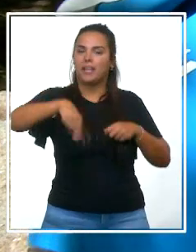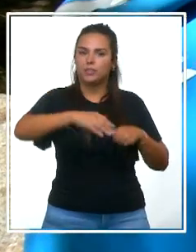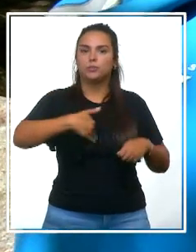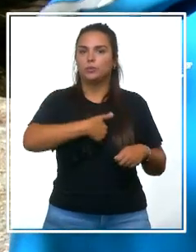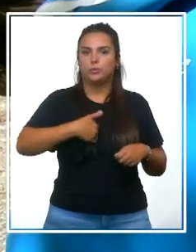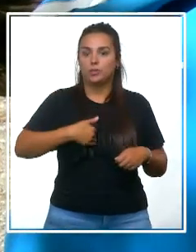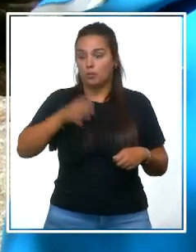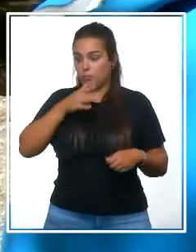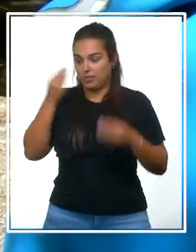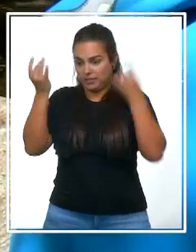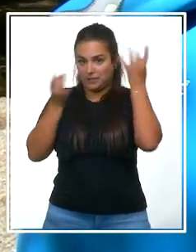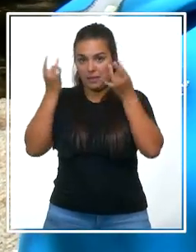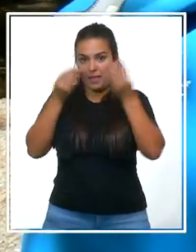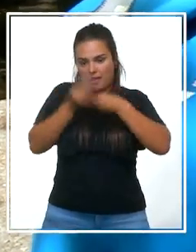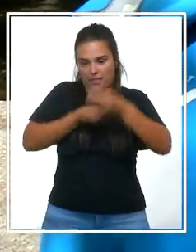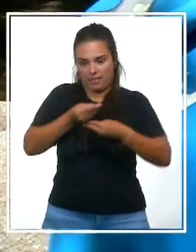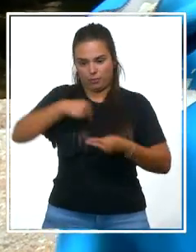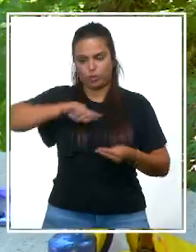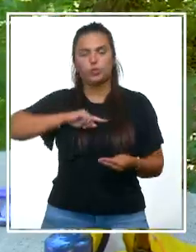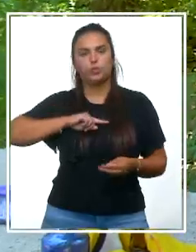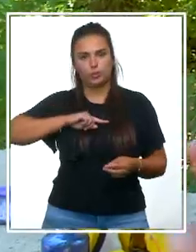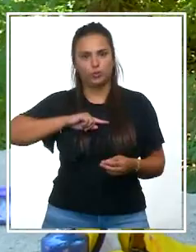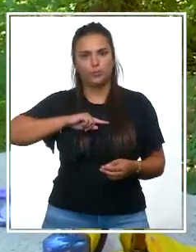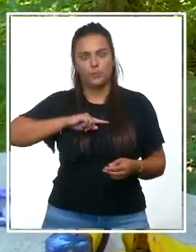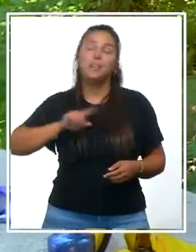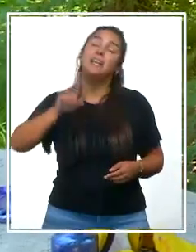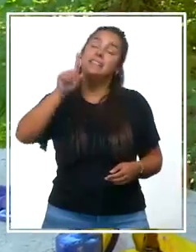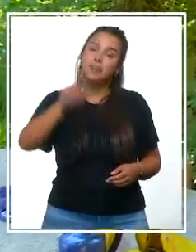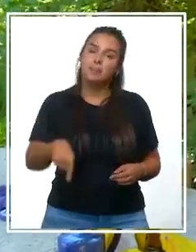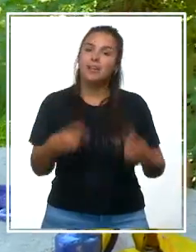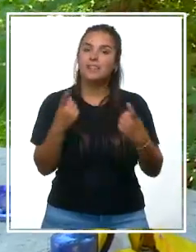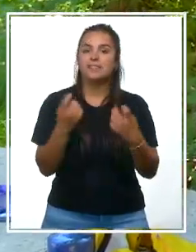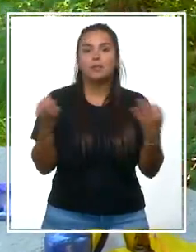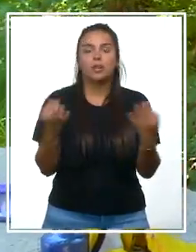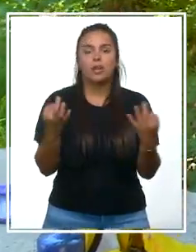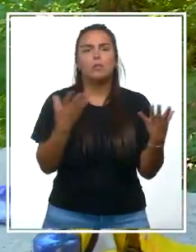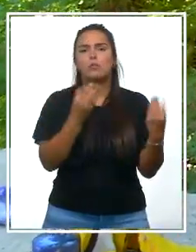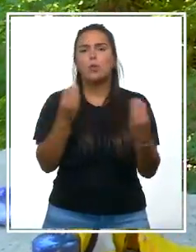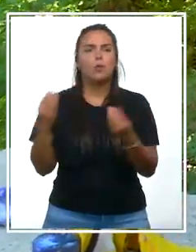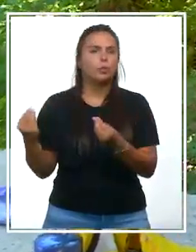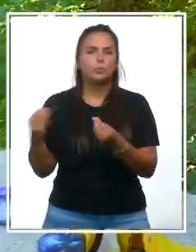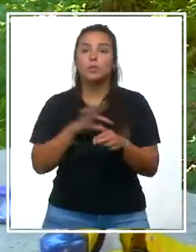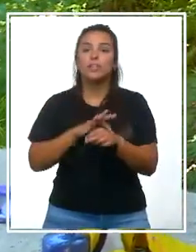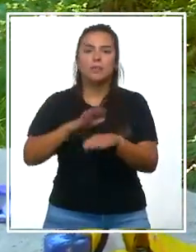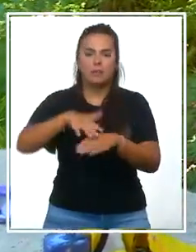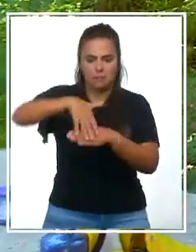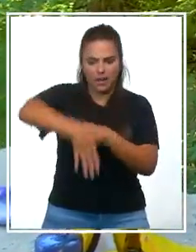mientras hacemos esta actividad de barranquismo. Y también hacen falta muchos guías de